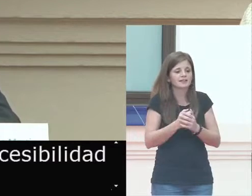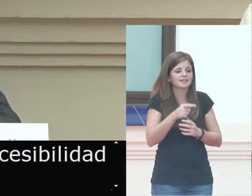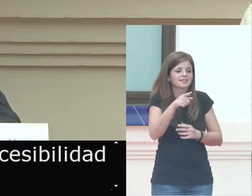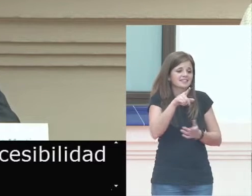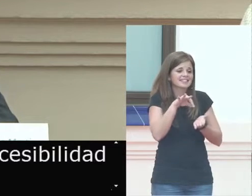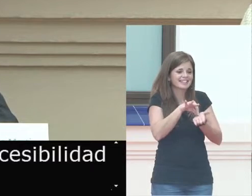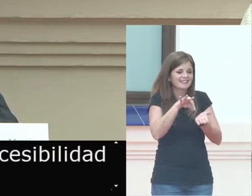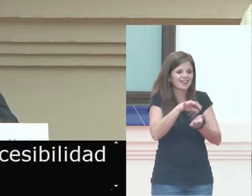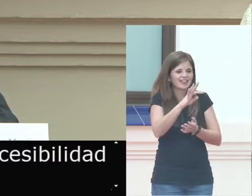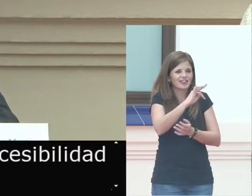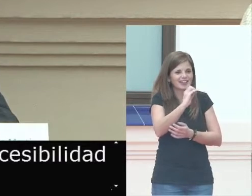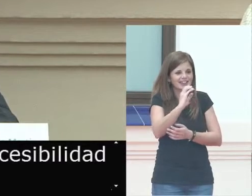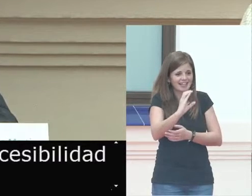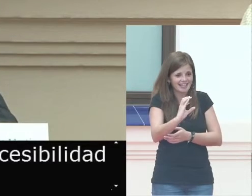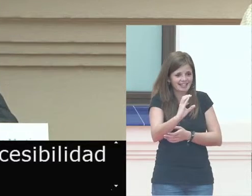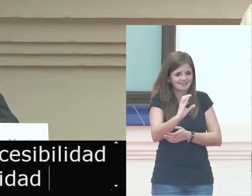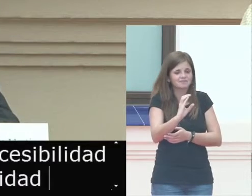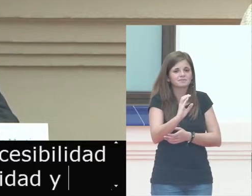TIC,